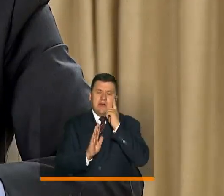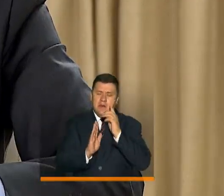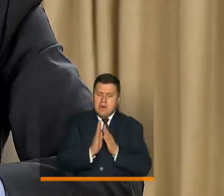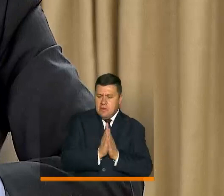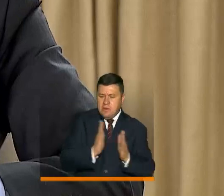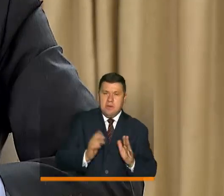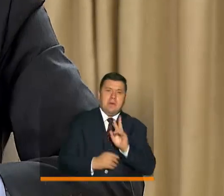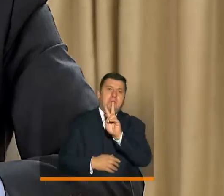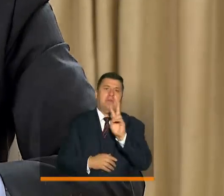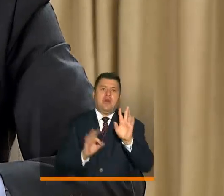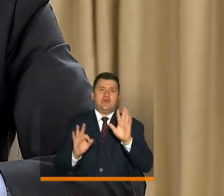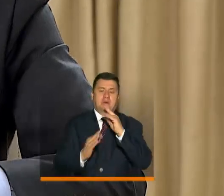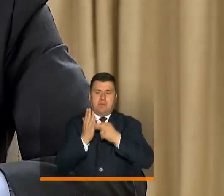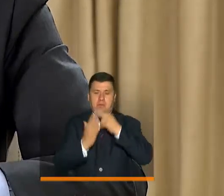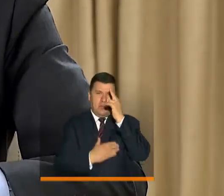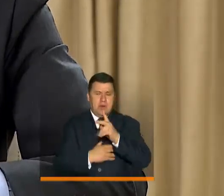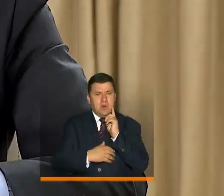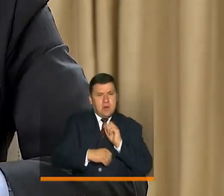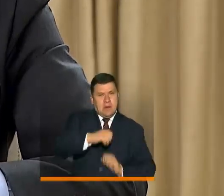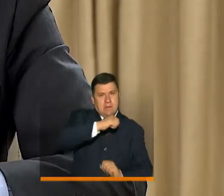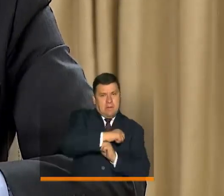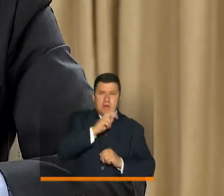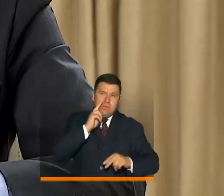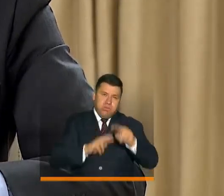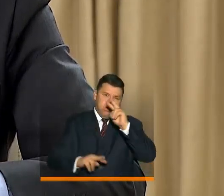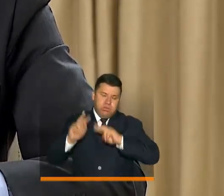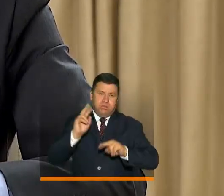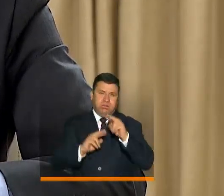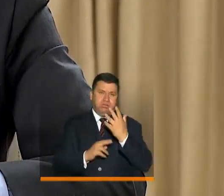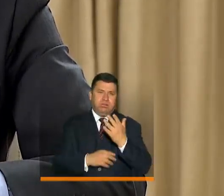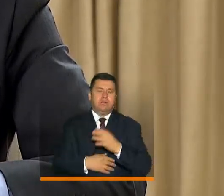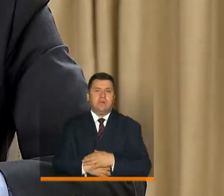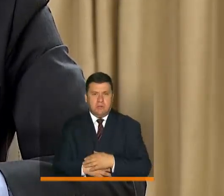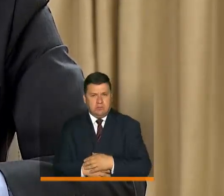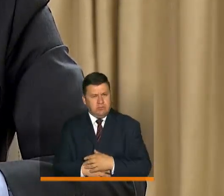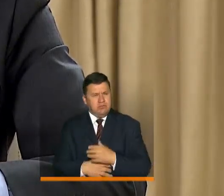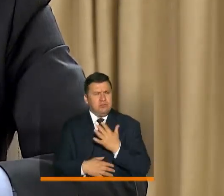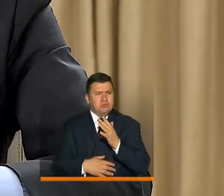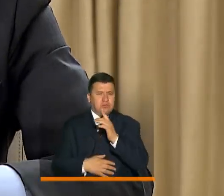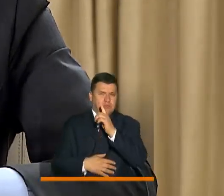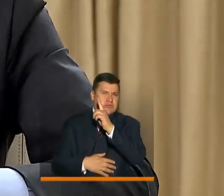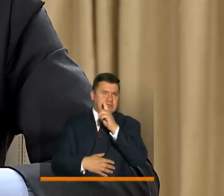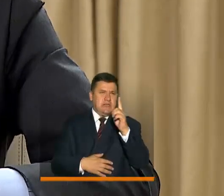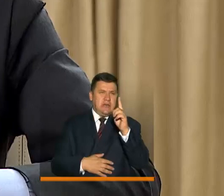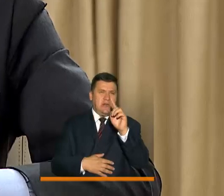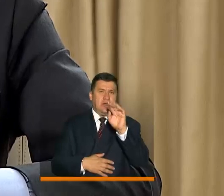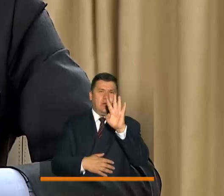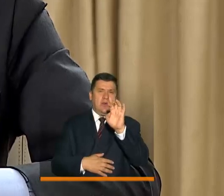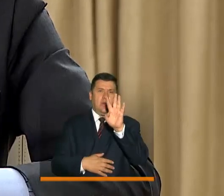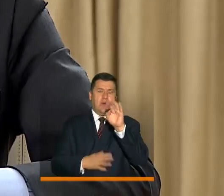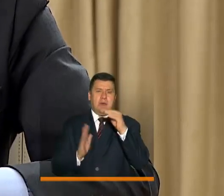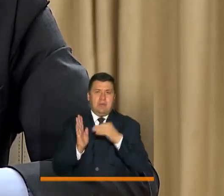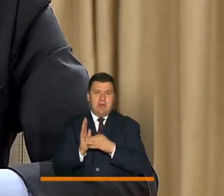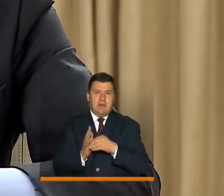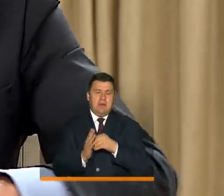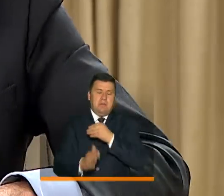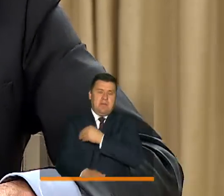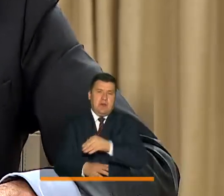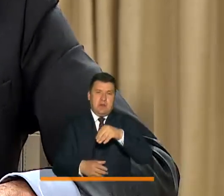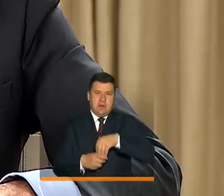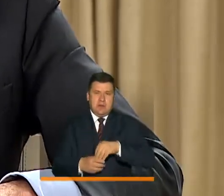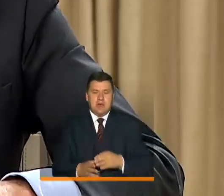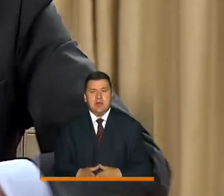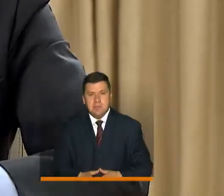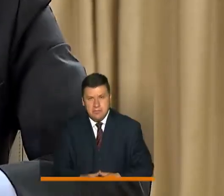etapa, 28 proyectos de infraestructura turística de obras gris de cerca de 199 mil millones de